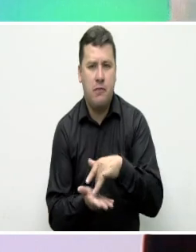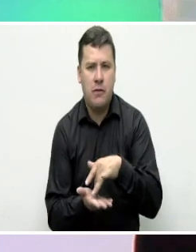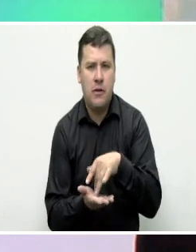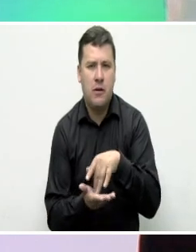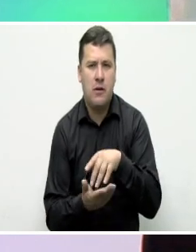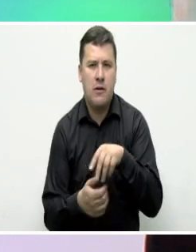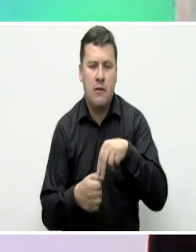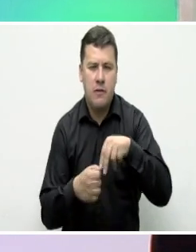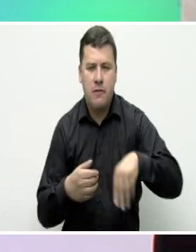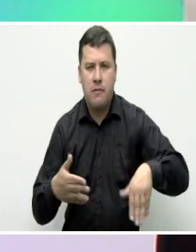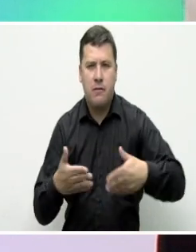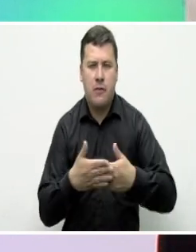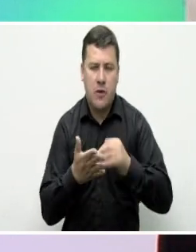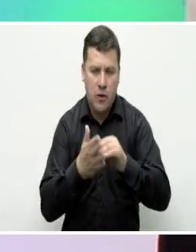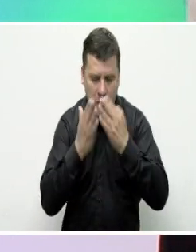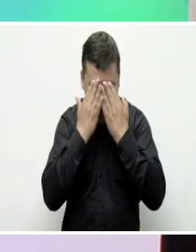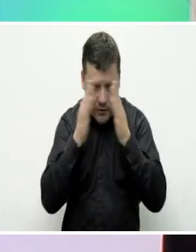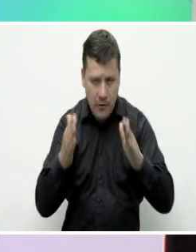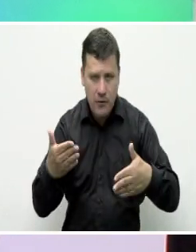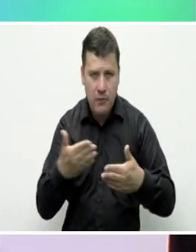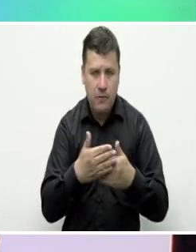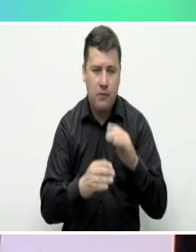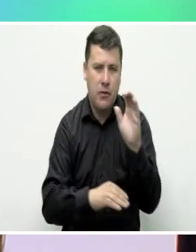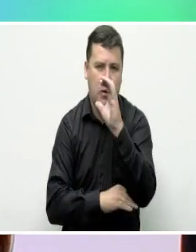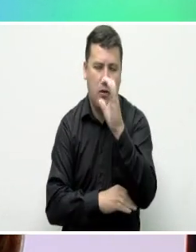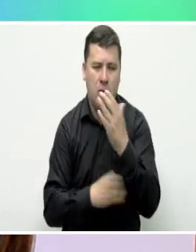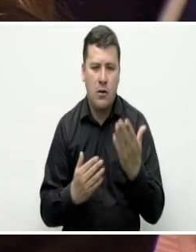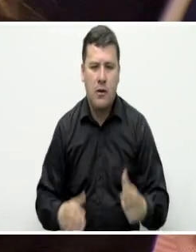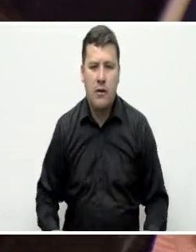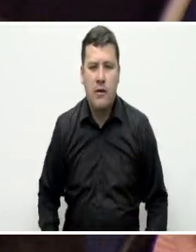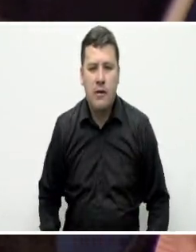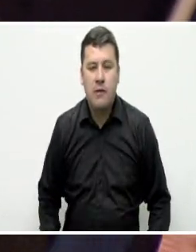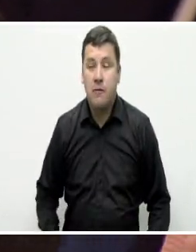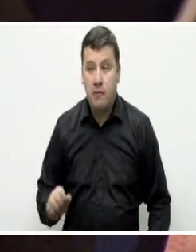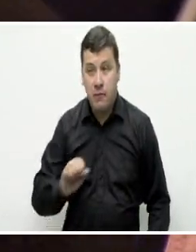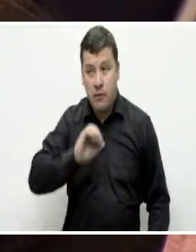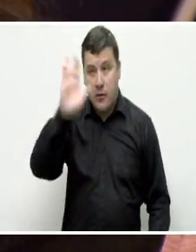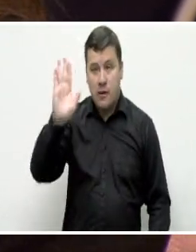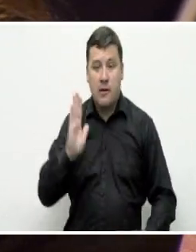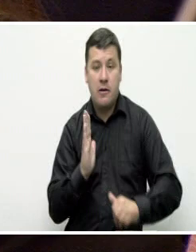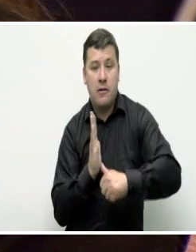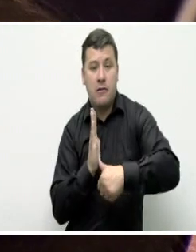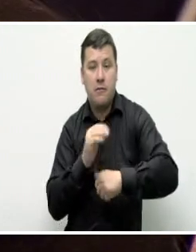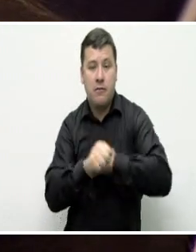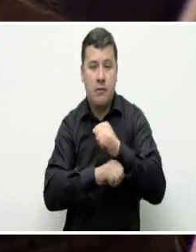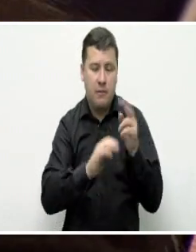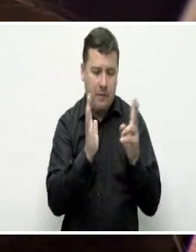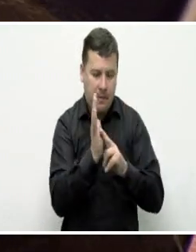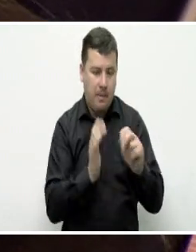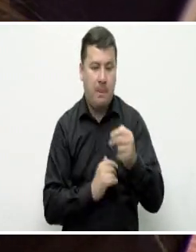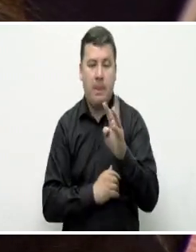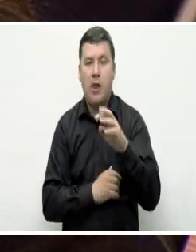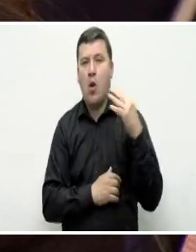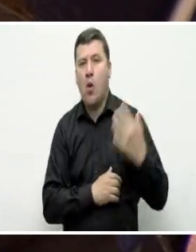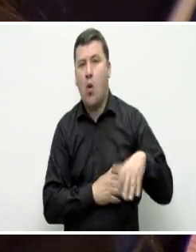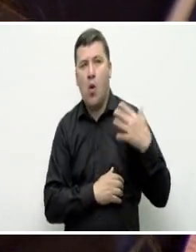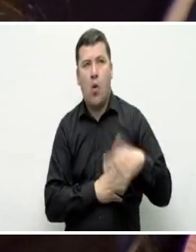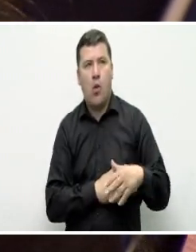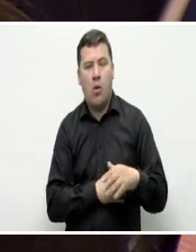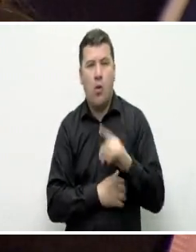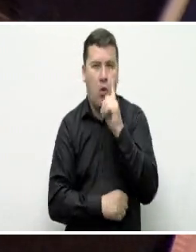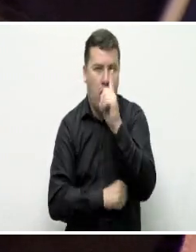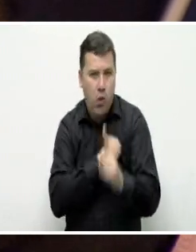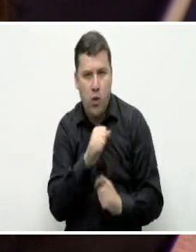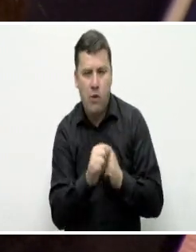valores cívicos y de democracia con los colombianos. Claro que sí, señor registrador. 2018 fue sin duda un